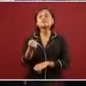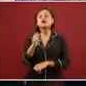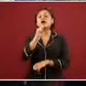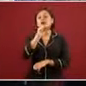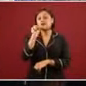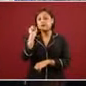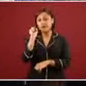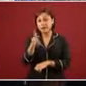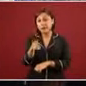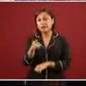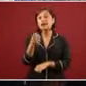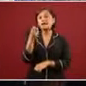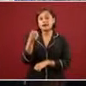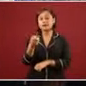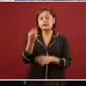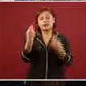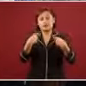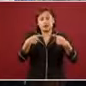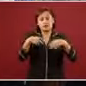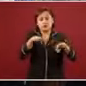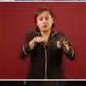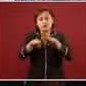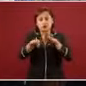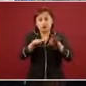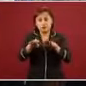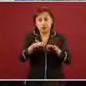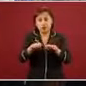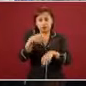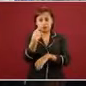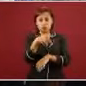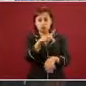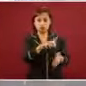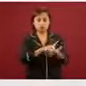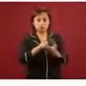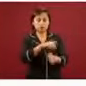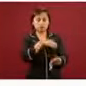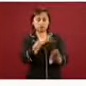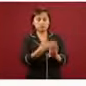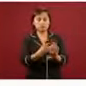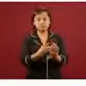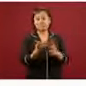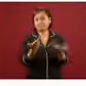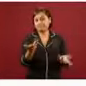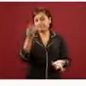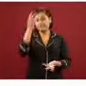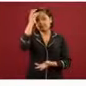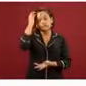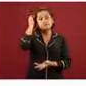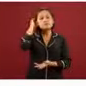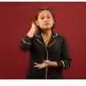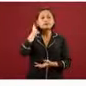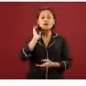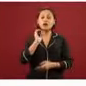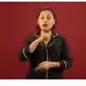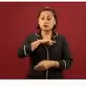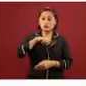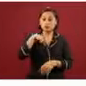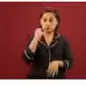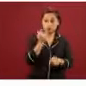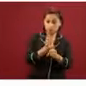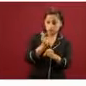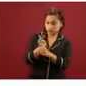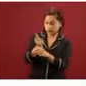la mano de obra afectando a los trabajadores, y lo que hemos venido detectando en este tipo